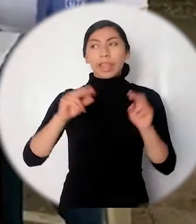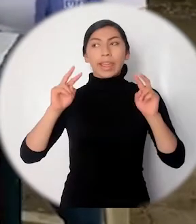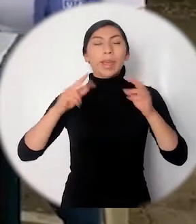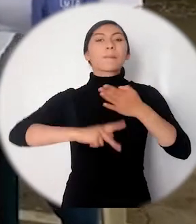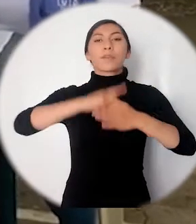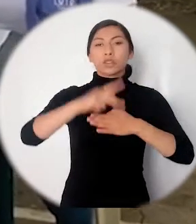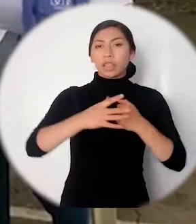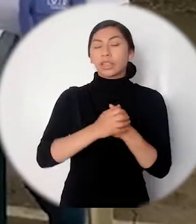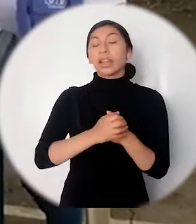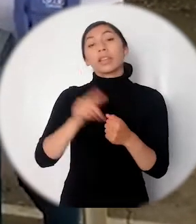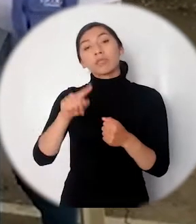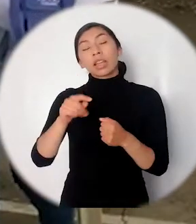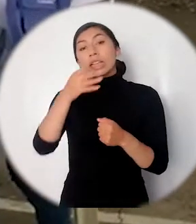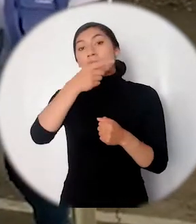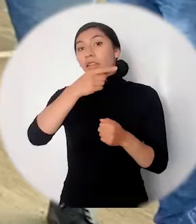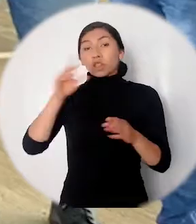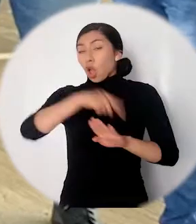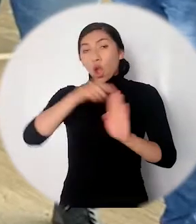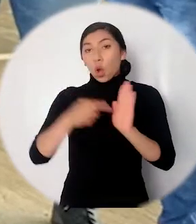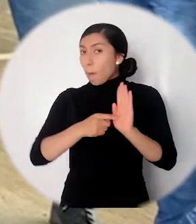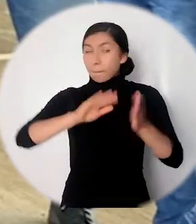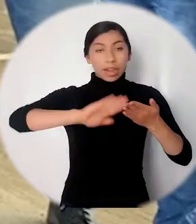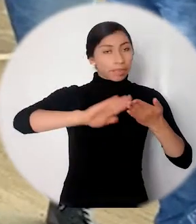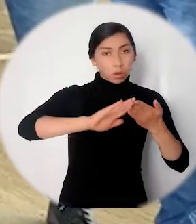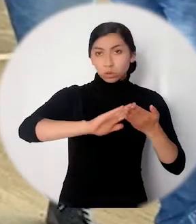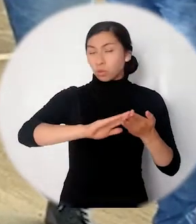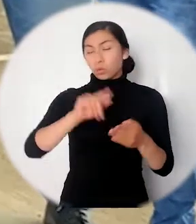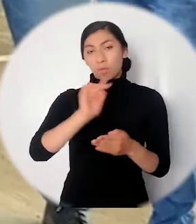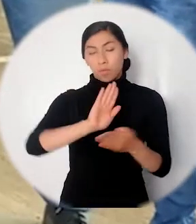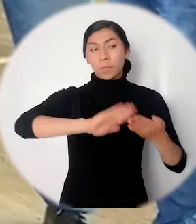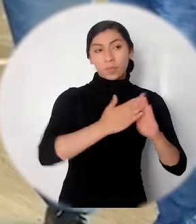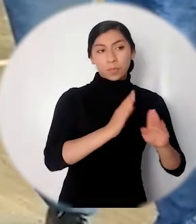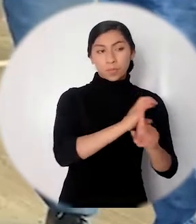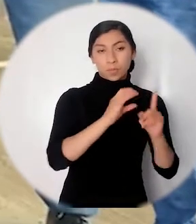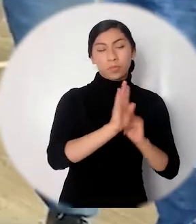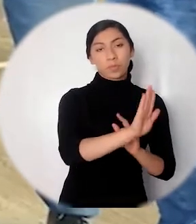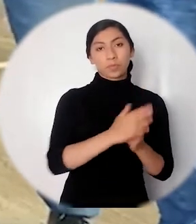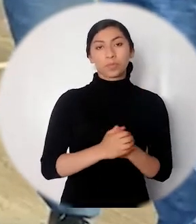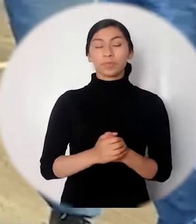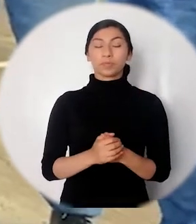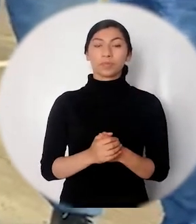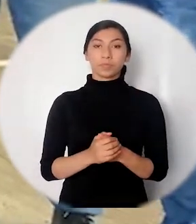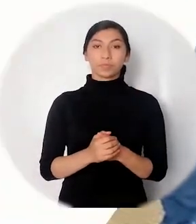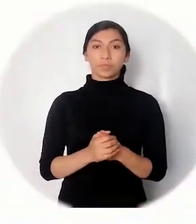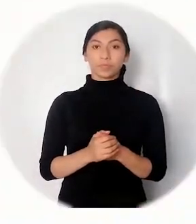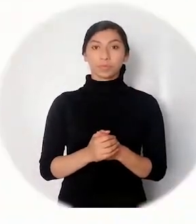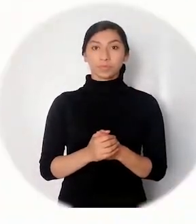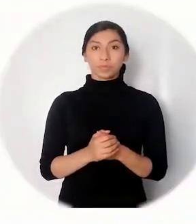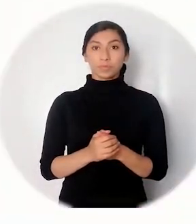logrando el cumplimiento del 100% de las acciones del sujeto de este corregimiento. Todo en amor y paz.